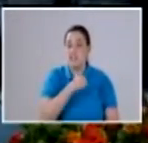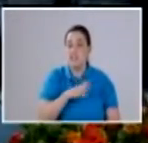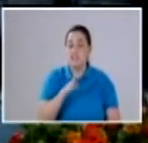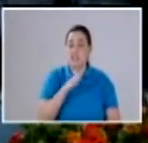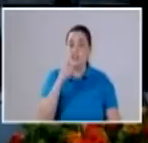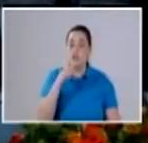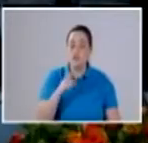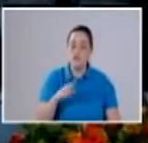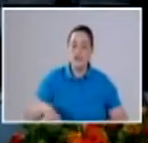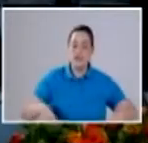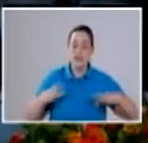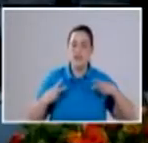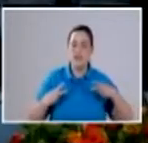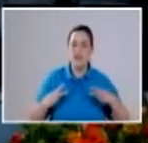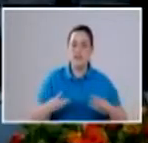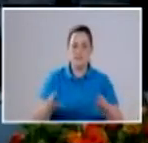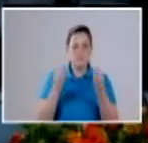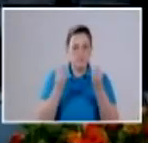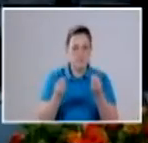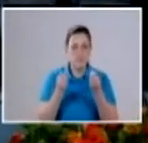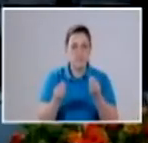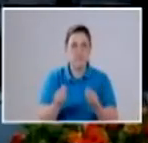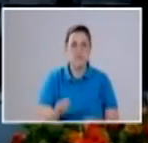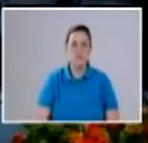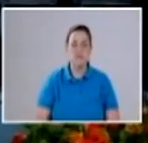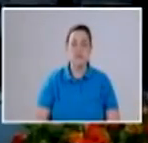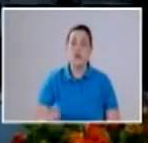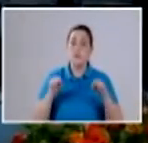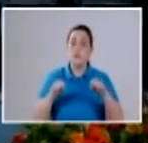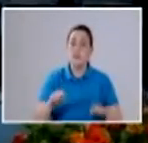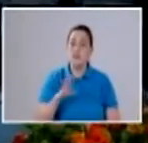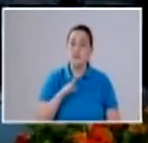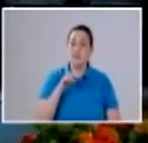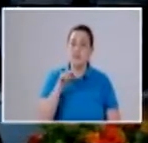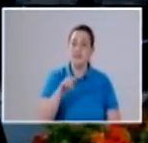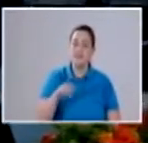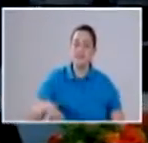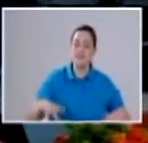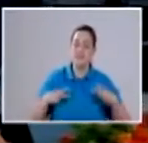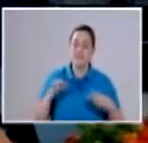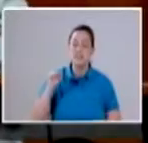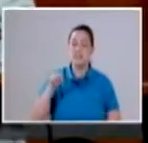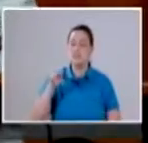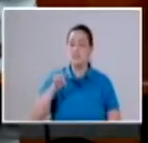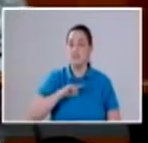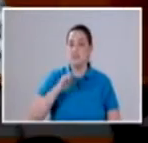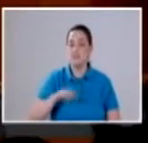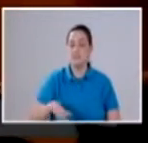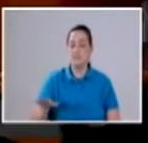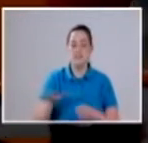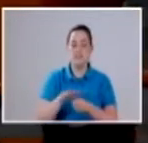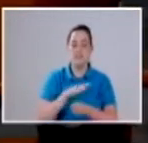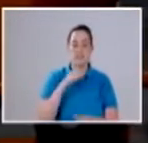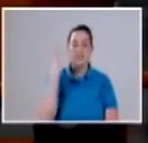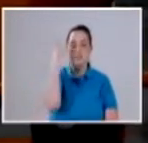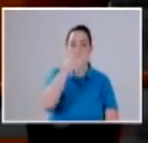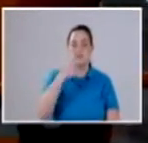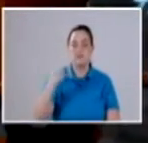abundancia delante de Dios va a poder tener esa vida si no está lleno del Espíritu Santo.